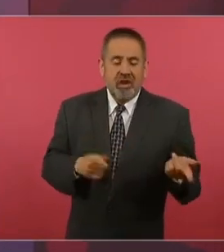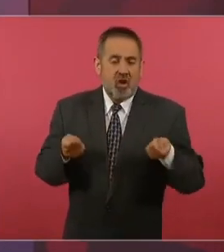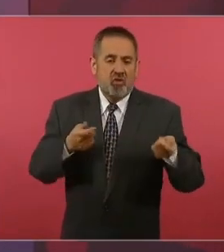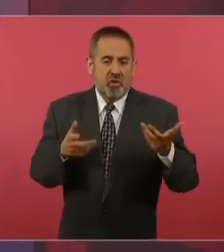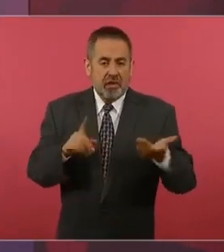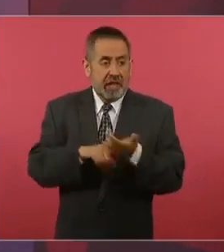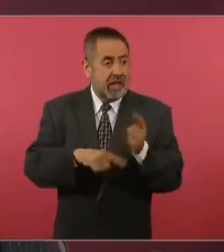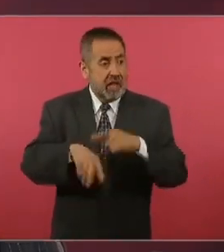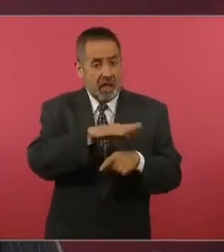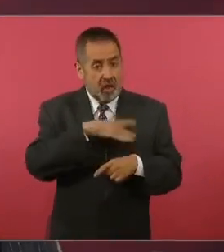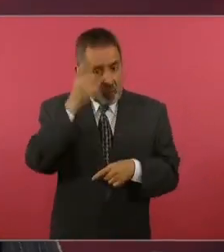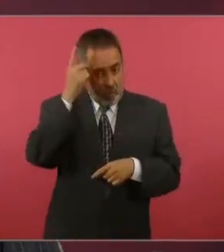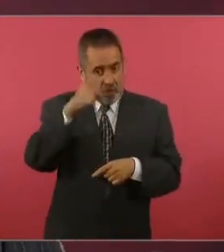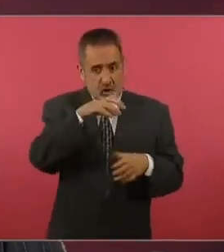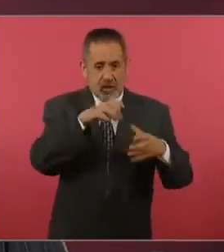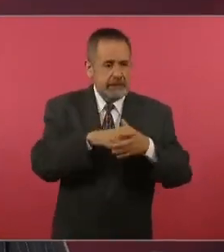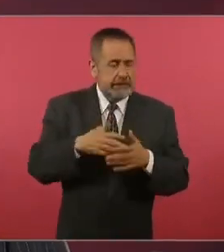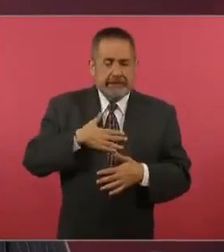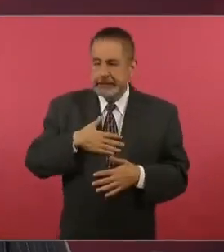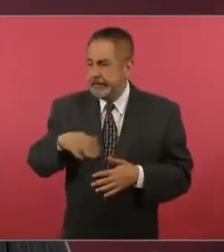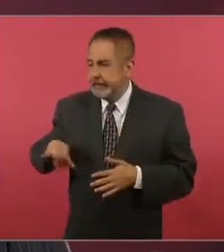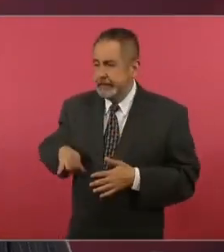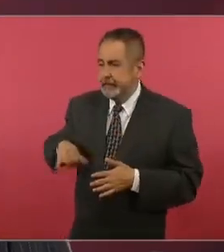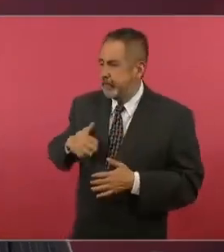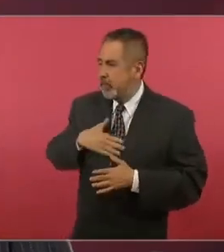desde los dueños que tienen intereses,